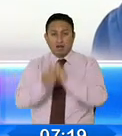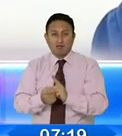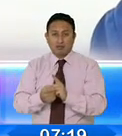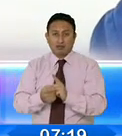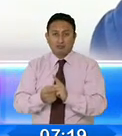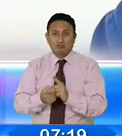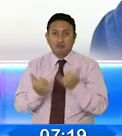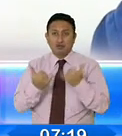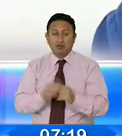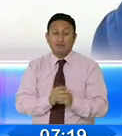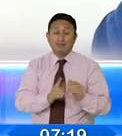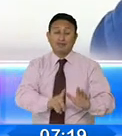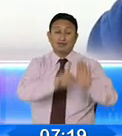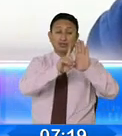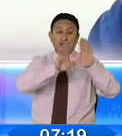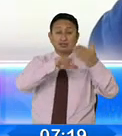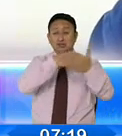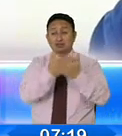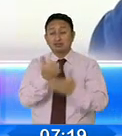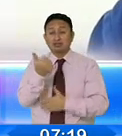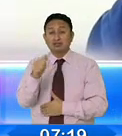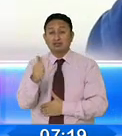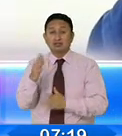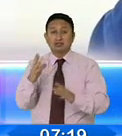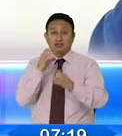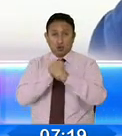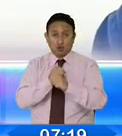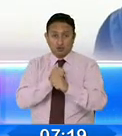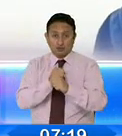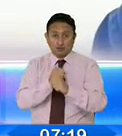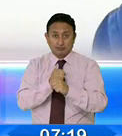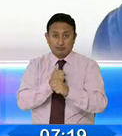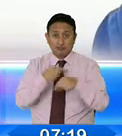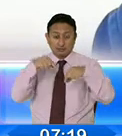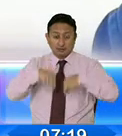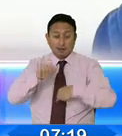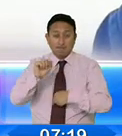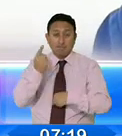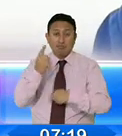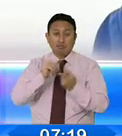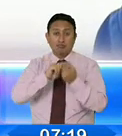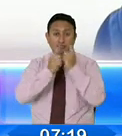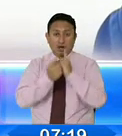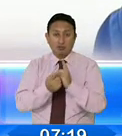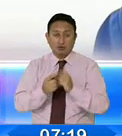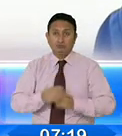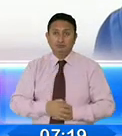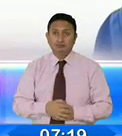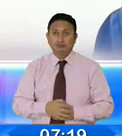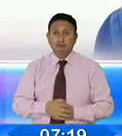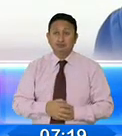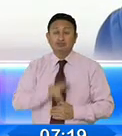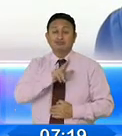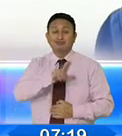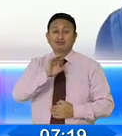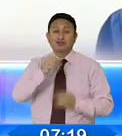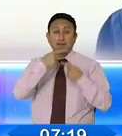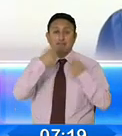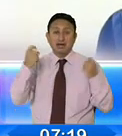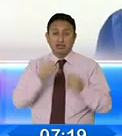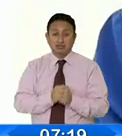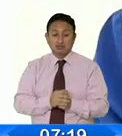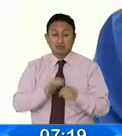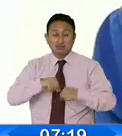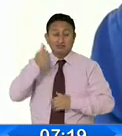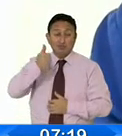son de 6 a 22 horas. Ese es el primer cambio que tenemos. Y del 30 de marzo, es decir, desde el día de